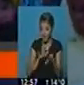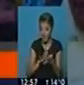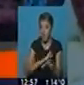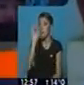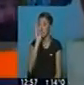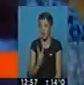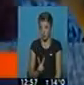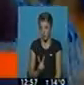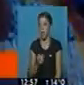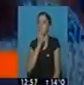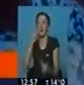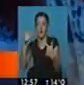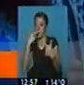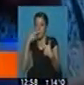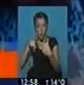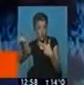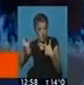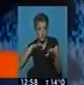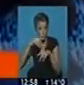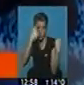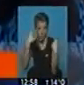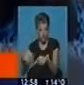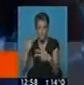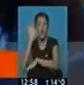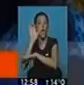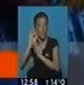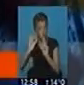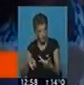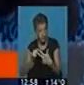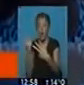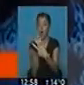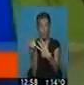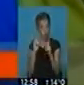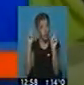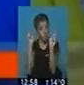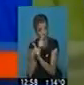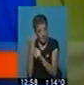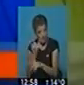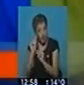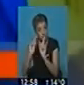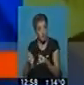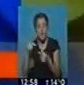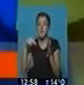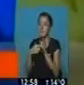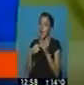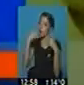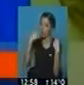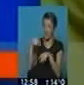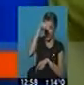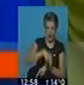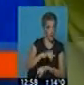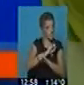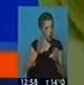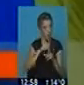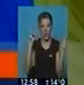En Bolivia la situación es distinta, en Ecuador también, y tienen otros problemas, pero de mucha menor intensidad. Entonces creo que hay un problema de fondo